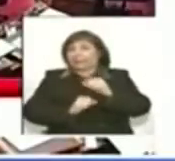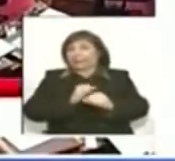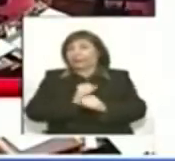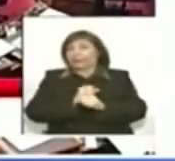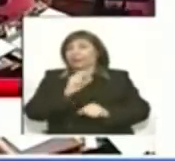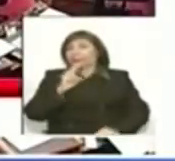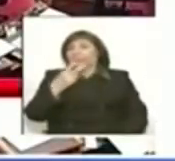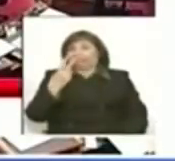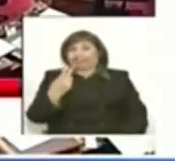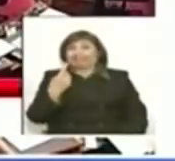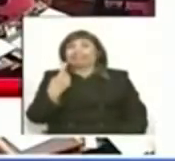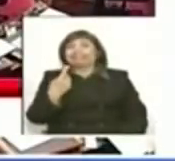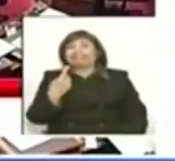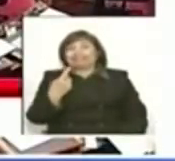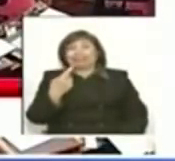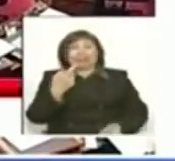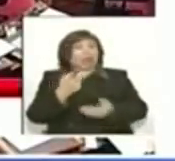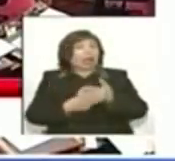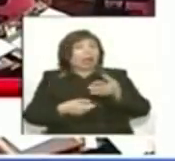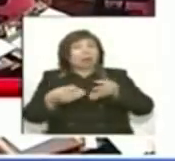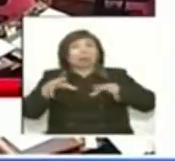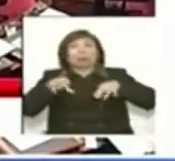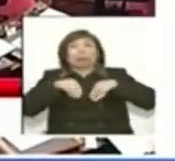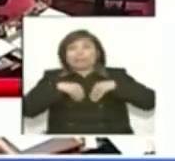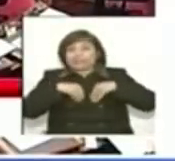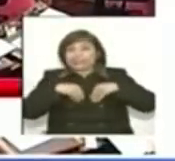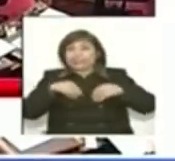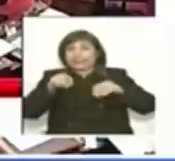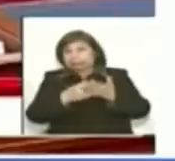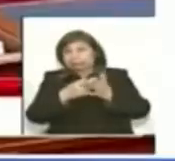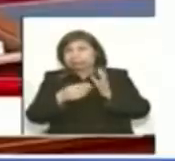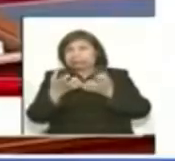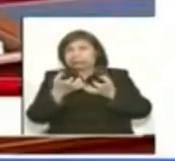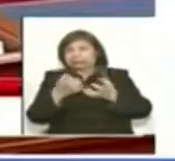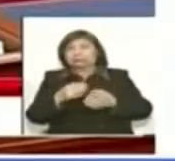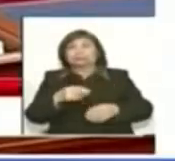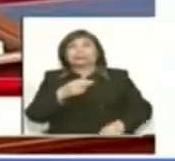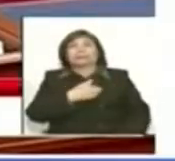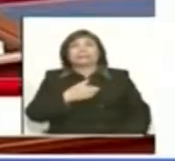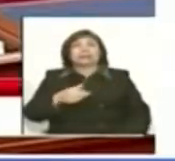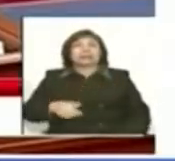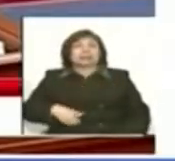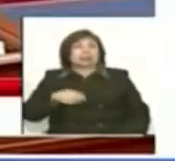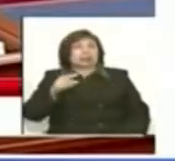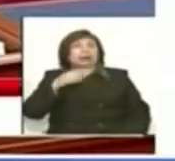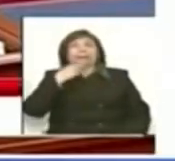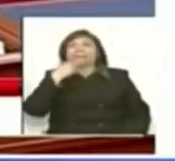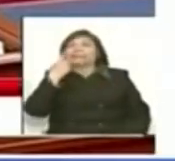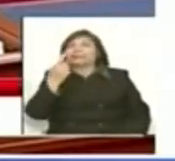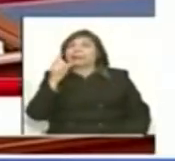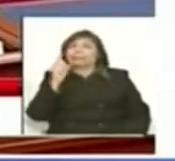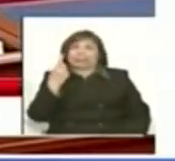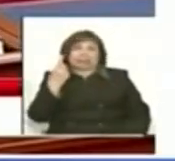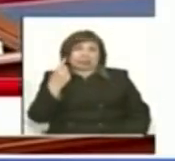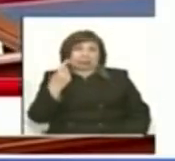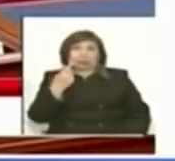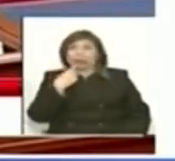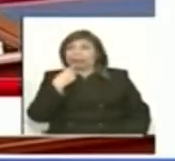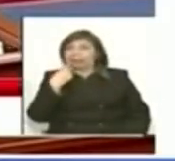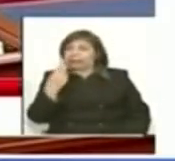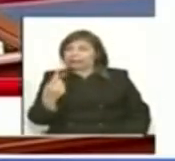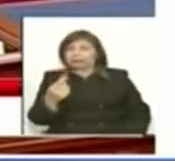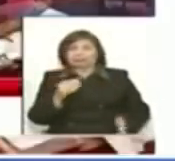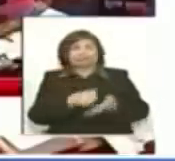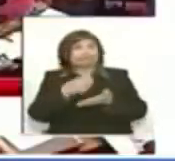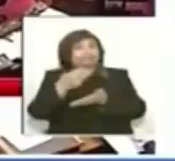sean en horas tempranas, podamos terminar de aprobar la ley del presupuesto, porque solo nos